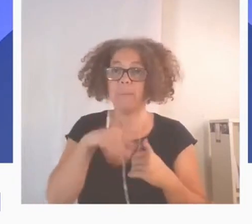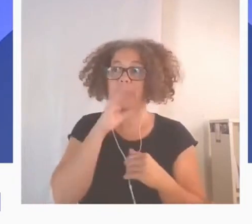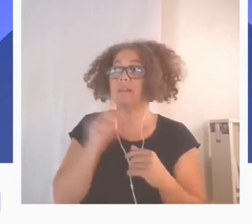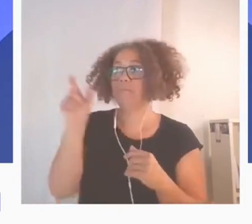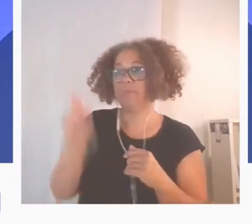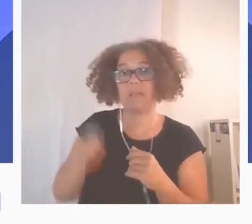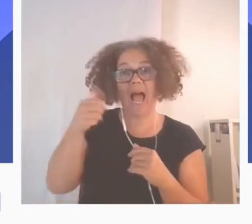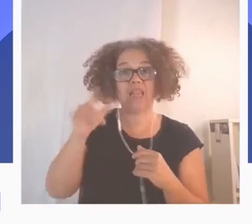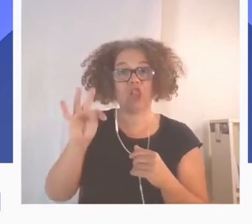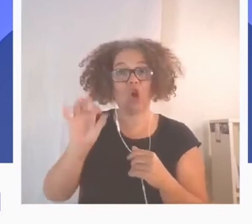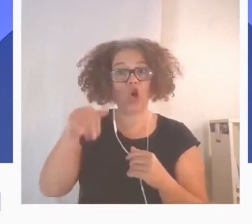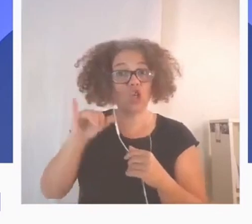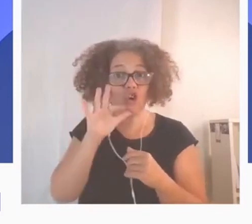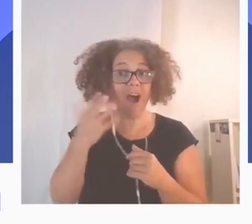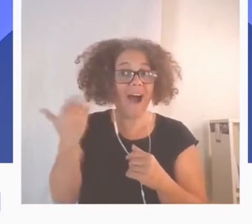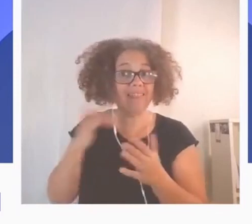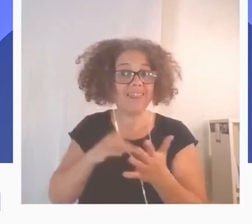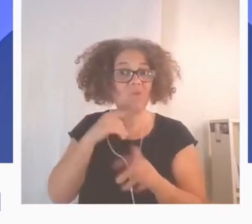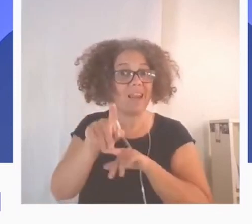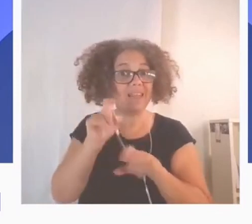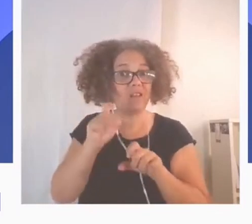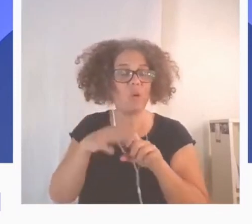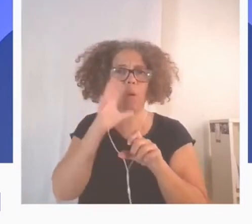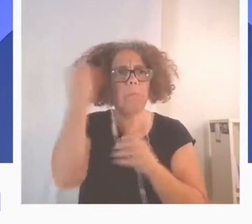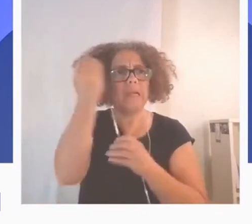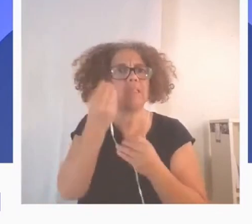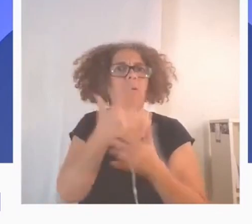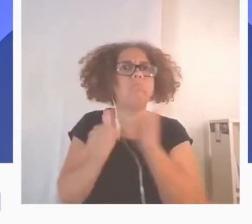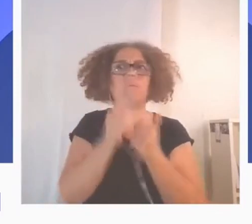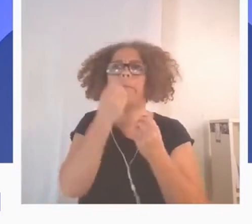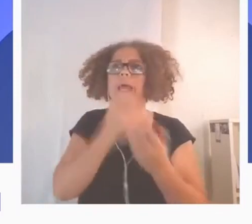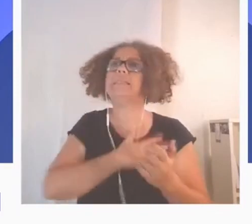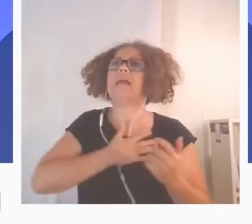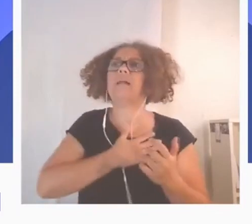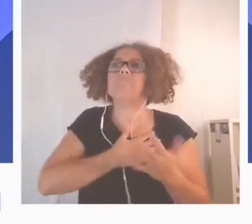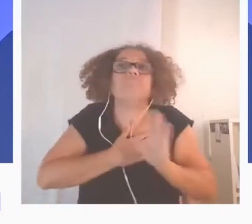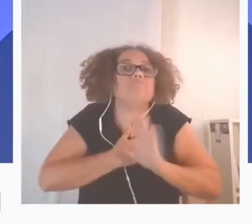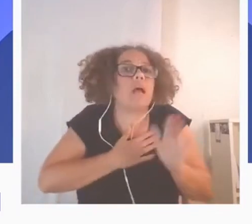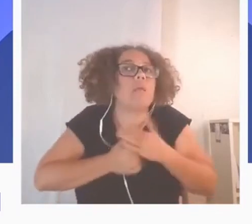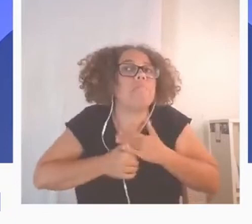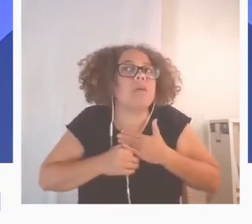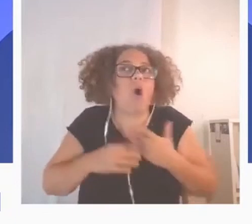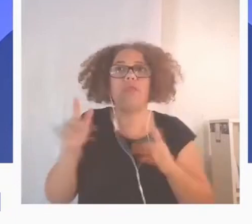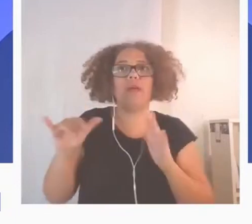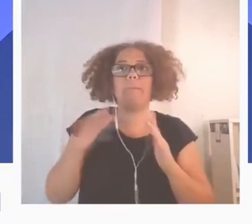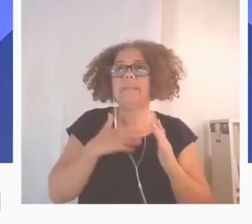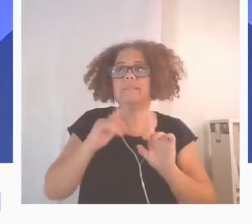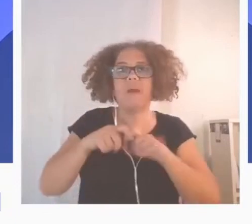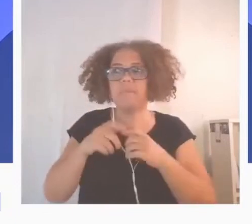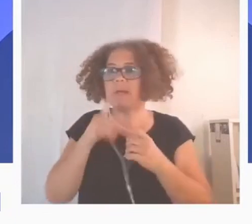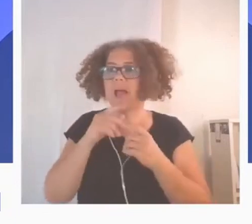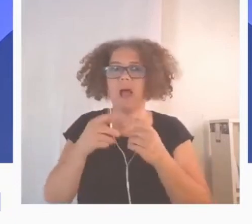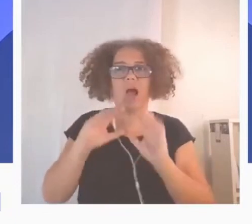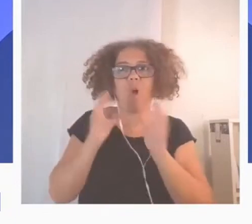elección que pensaba fundamentalmente en un bienestar, en el suyo, en el propio, en el de los suyos más cercanos, en el de su comunidad